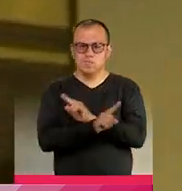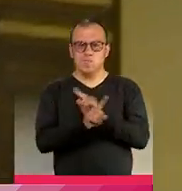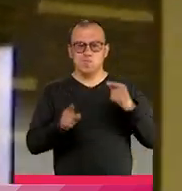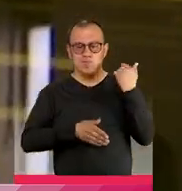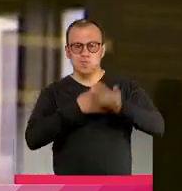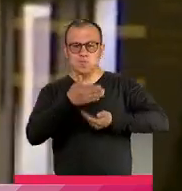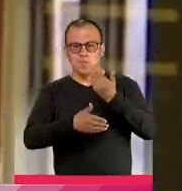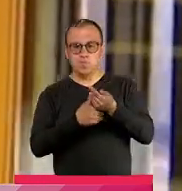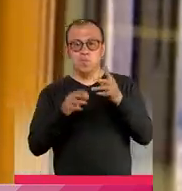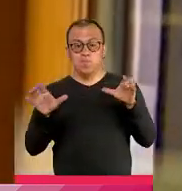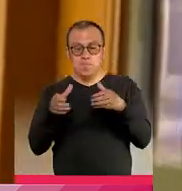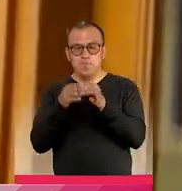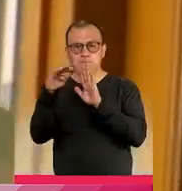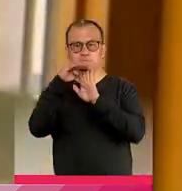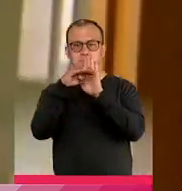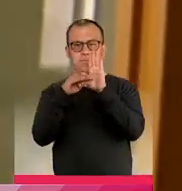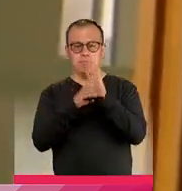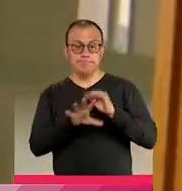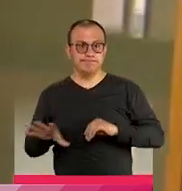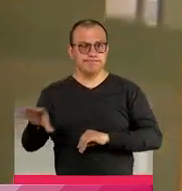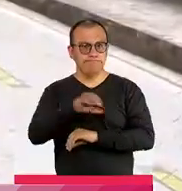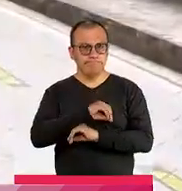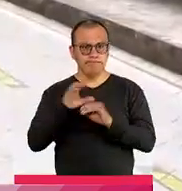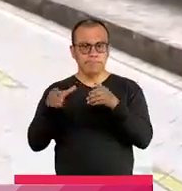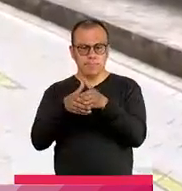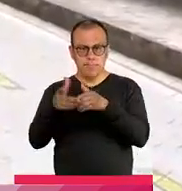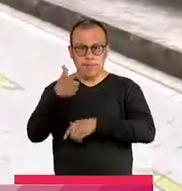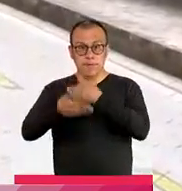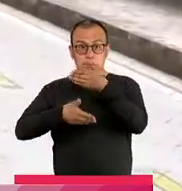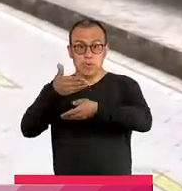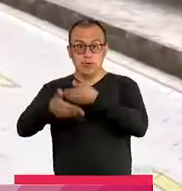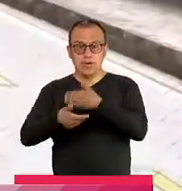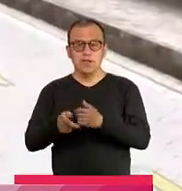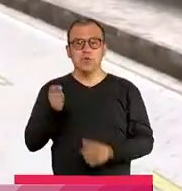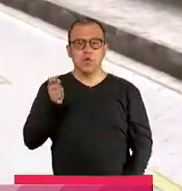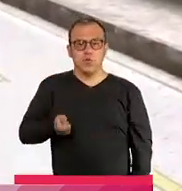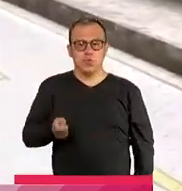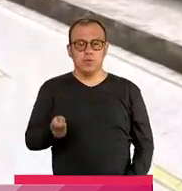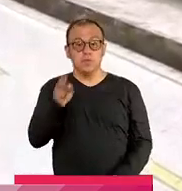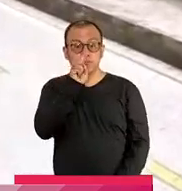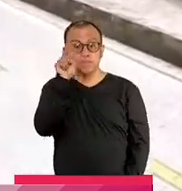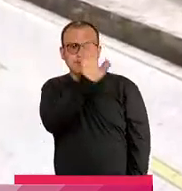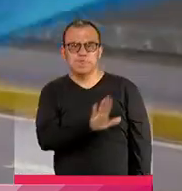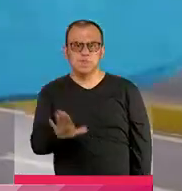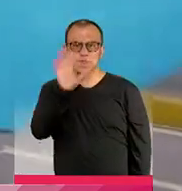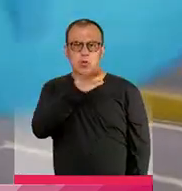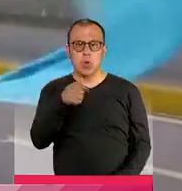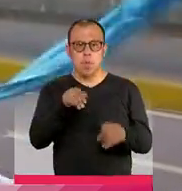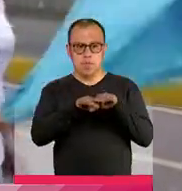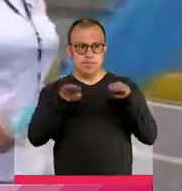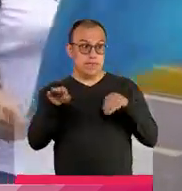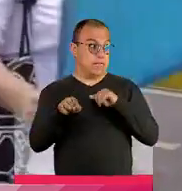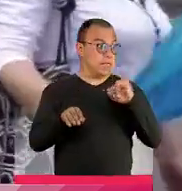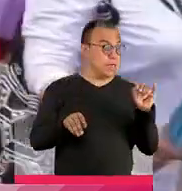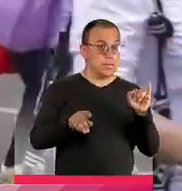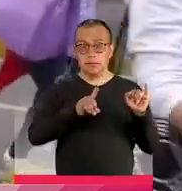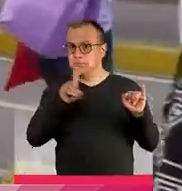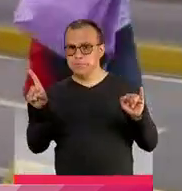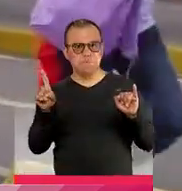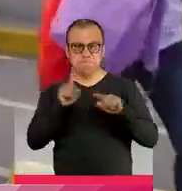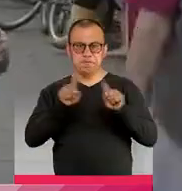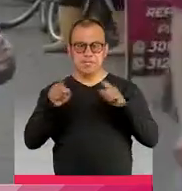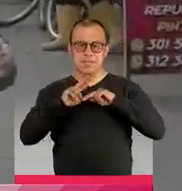acto administrativo en el cual ordene a todos los miembros de la rama ejecutiva en el nivel nacional mantener la neutralidad cuando se